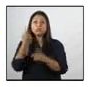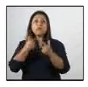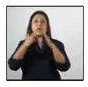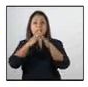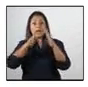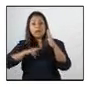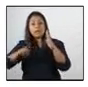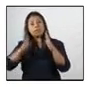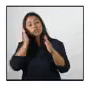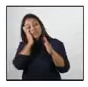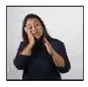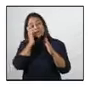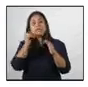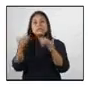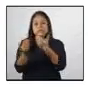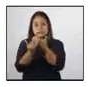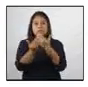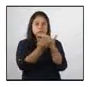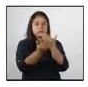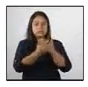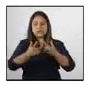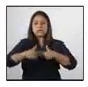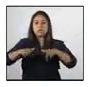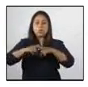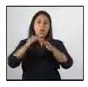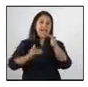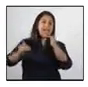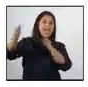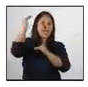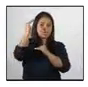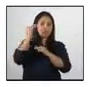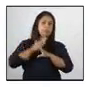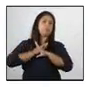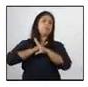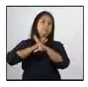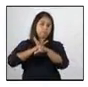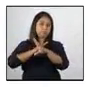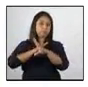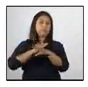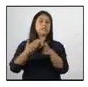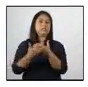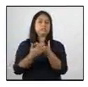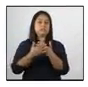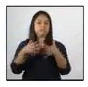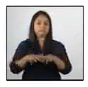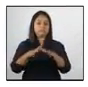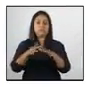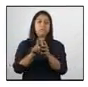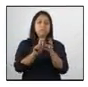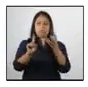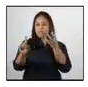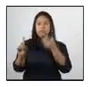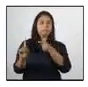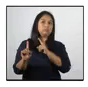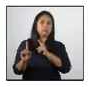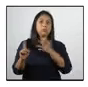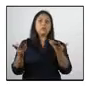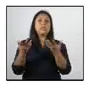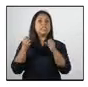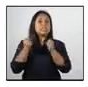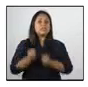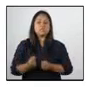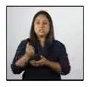y están y estar cerca de tierras altas para evitar sobre todo en la costa poder quedar aislados y que tengamos que